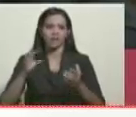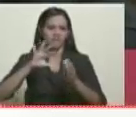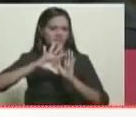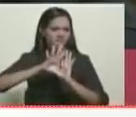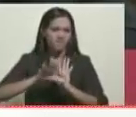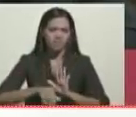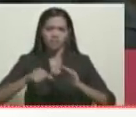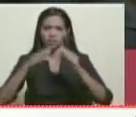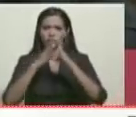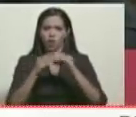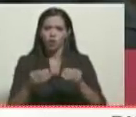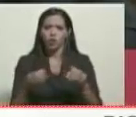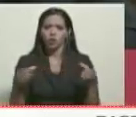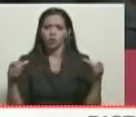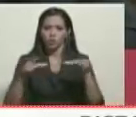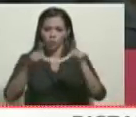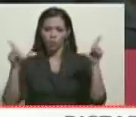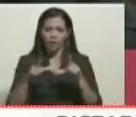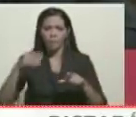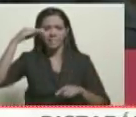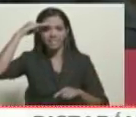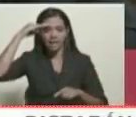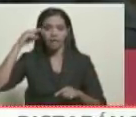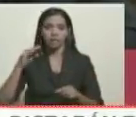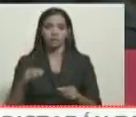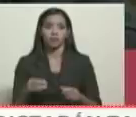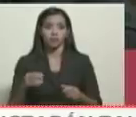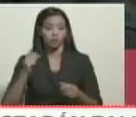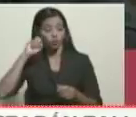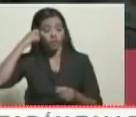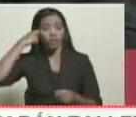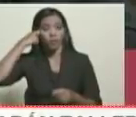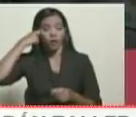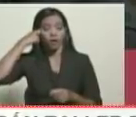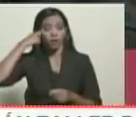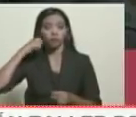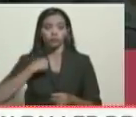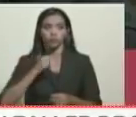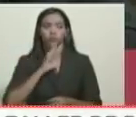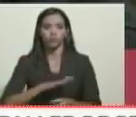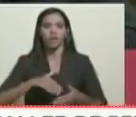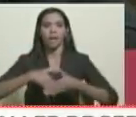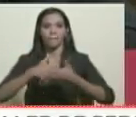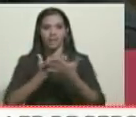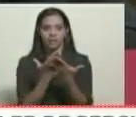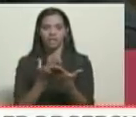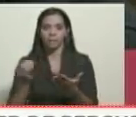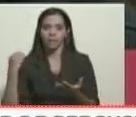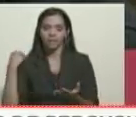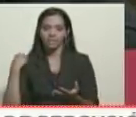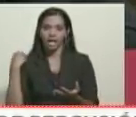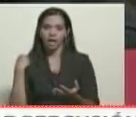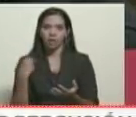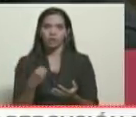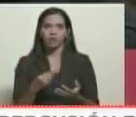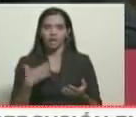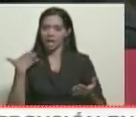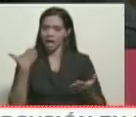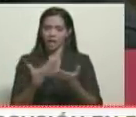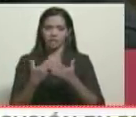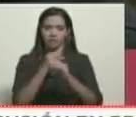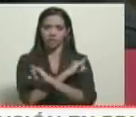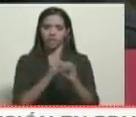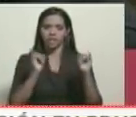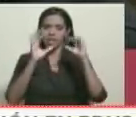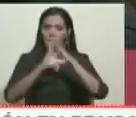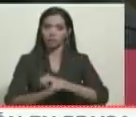las guarniciones militares. Yo recuerdo porque estuve desde la madrugada que me enteré del evento hasta final de